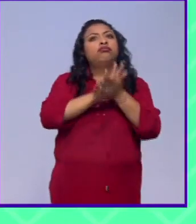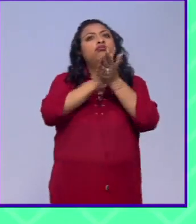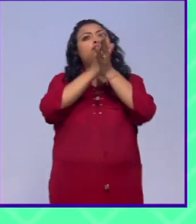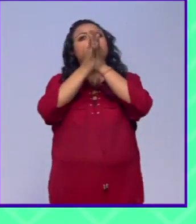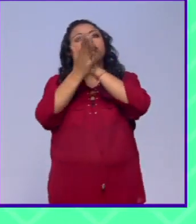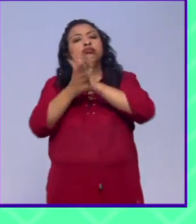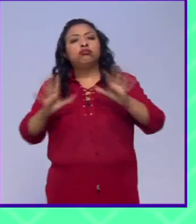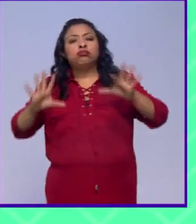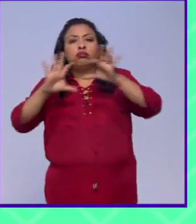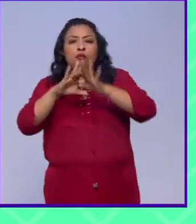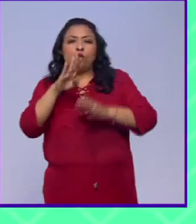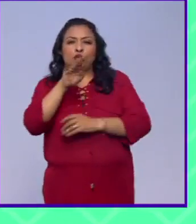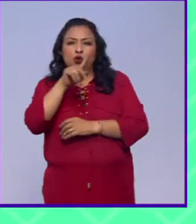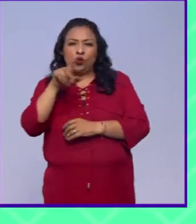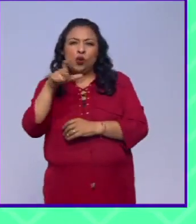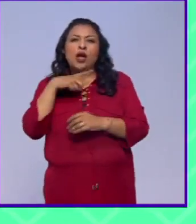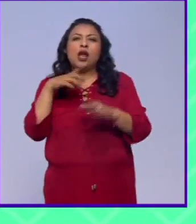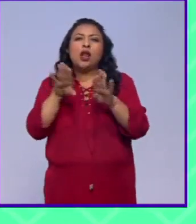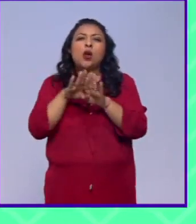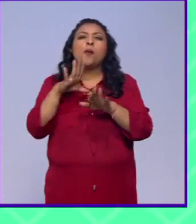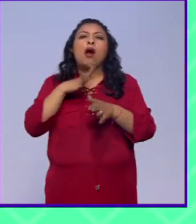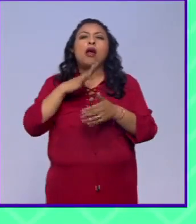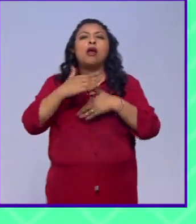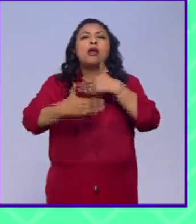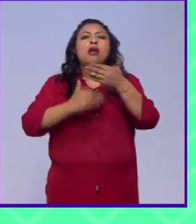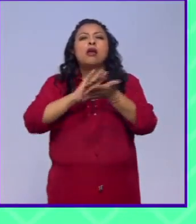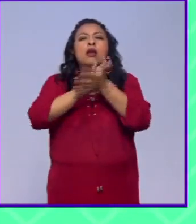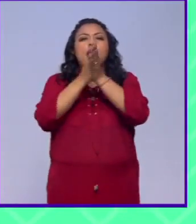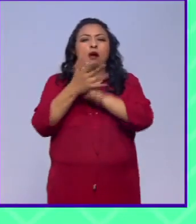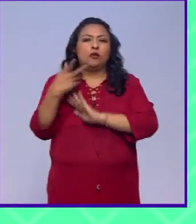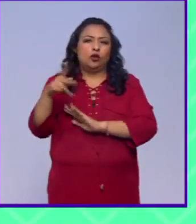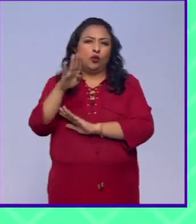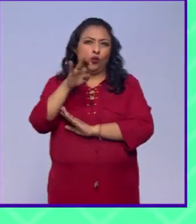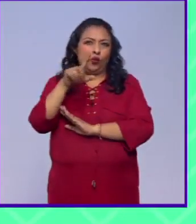con Buñuel conforme va evolucionando la propia obra de Buñuel, ¿no?